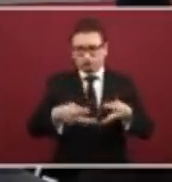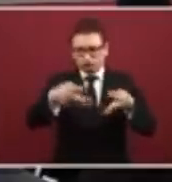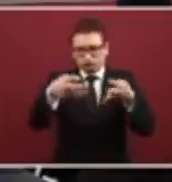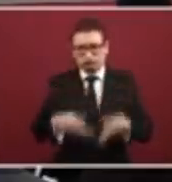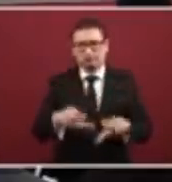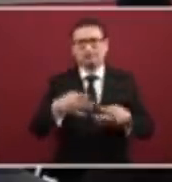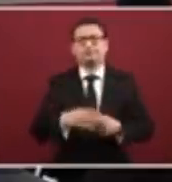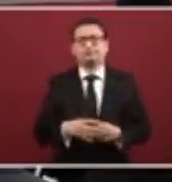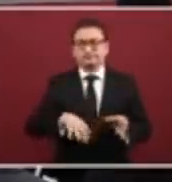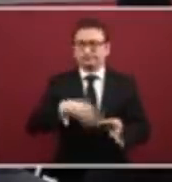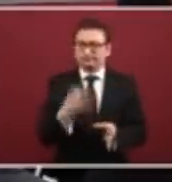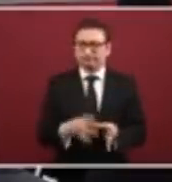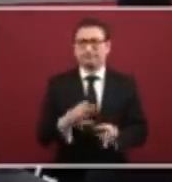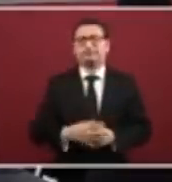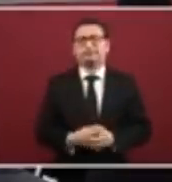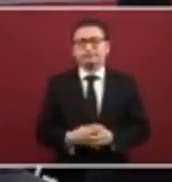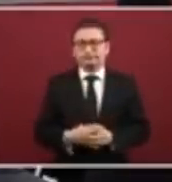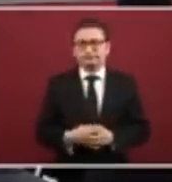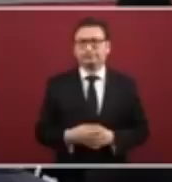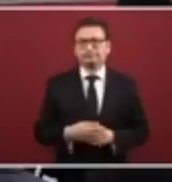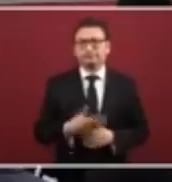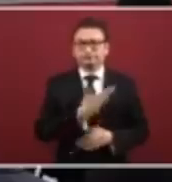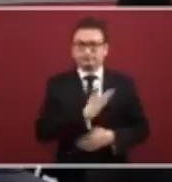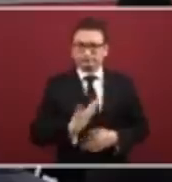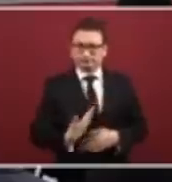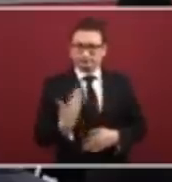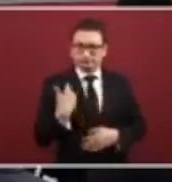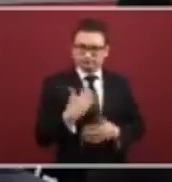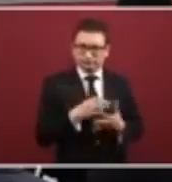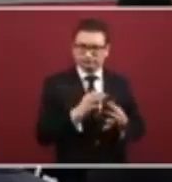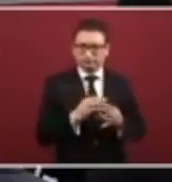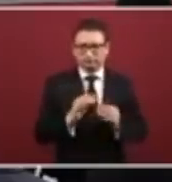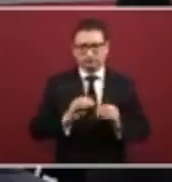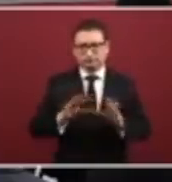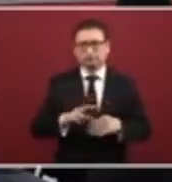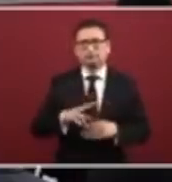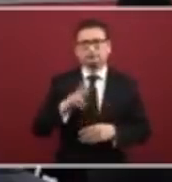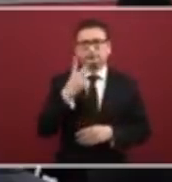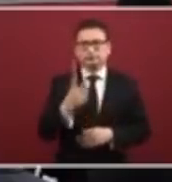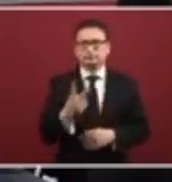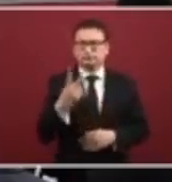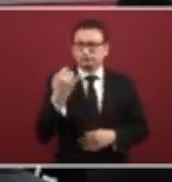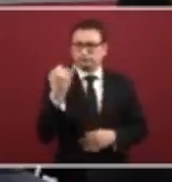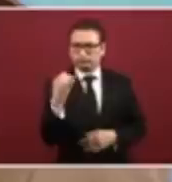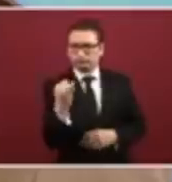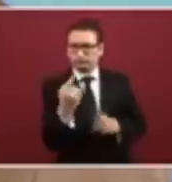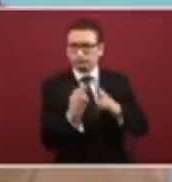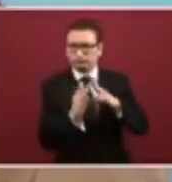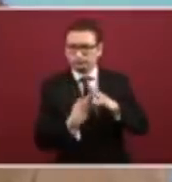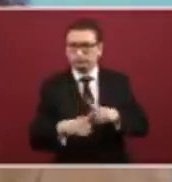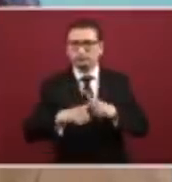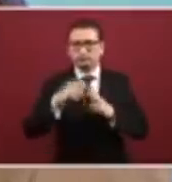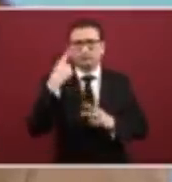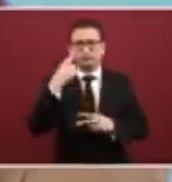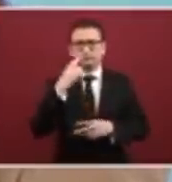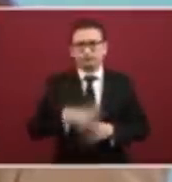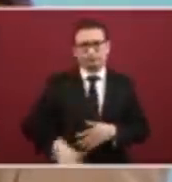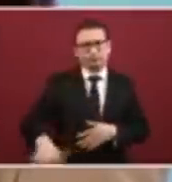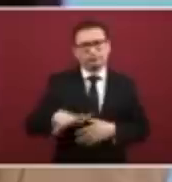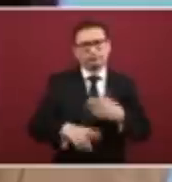E iniciamos, como ya lo mencionó el ciudadano presidente, el 2 de junio con el acondicionamiento del